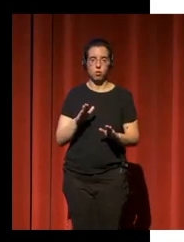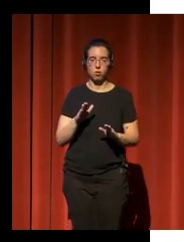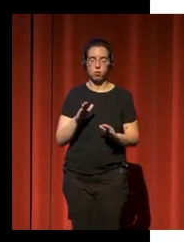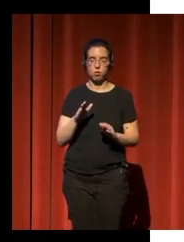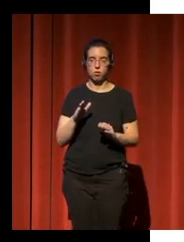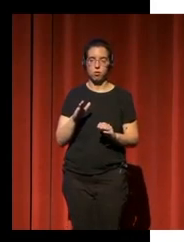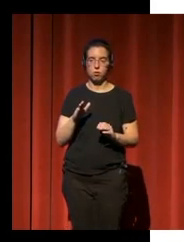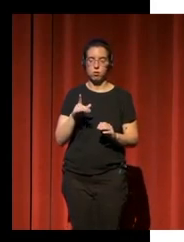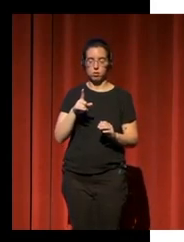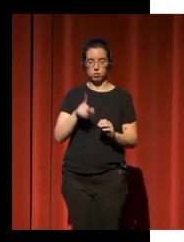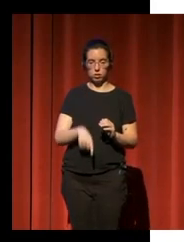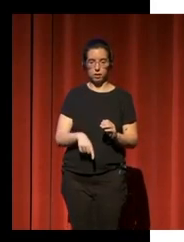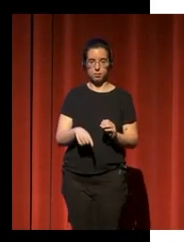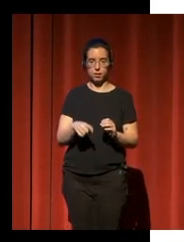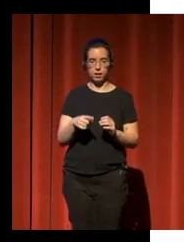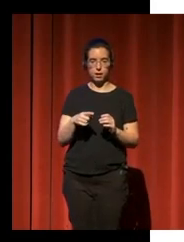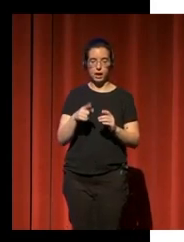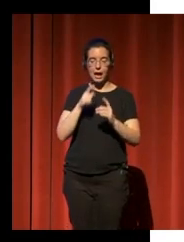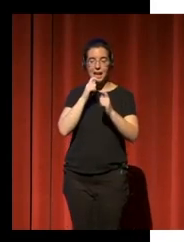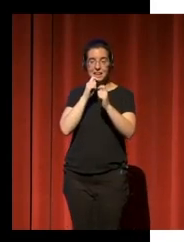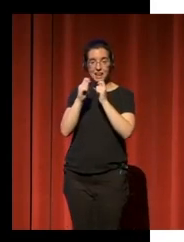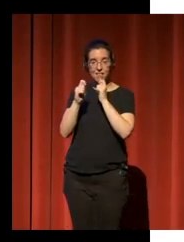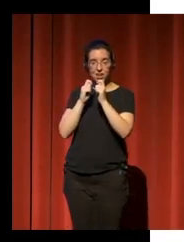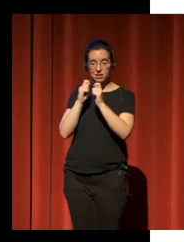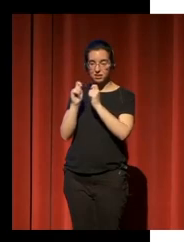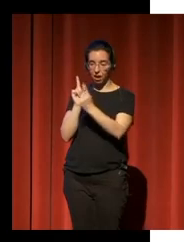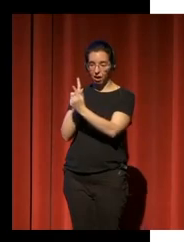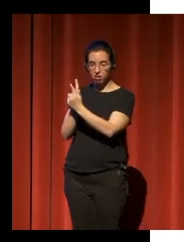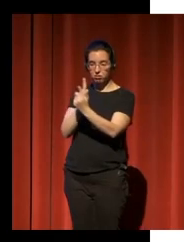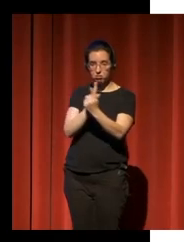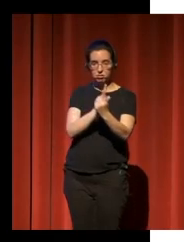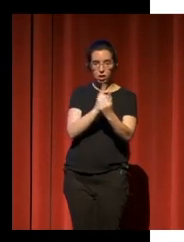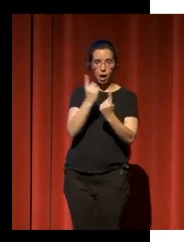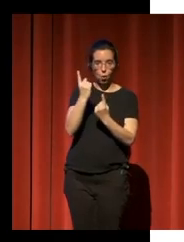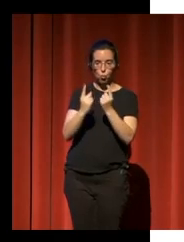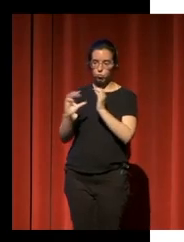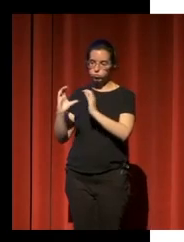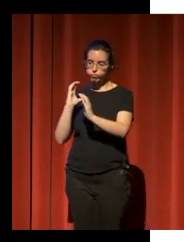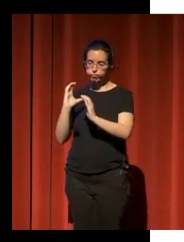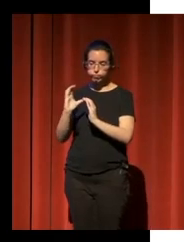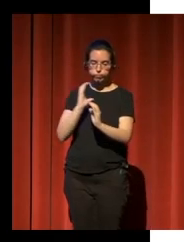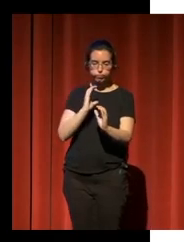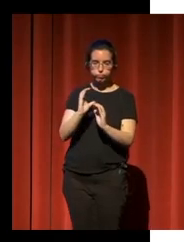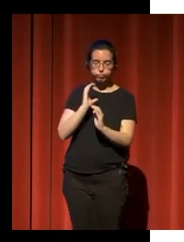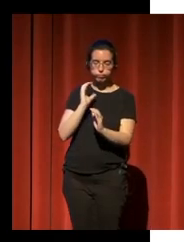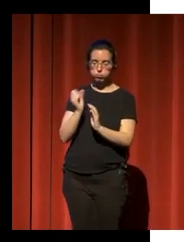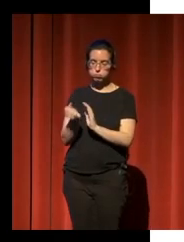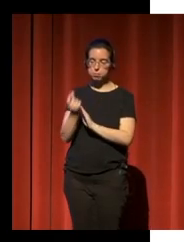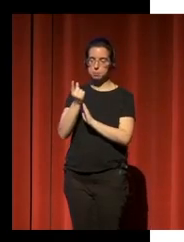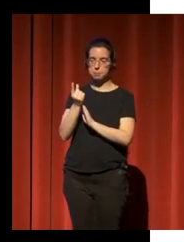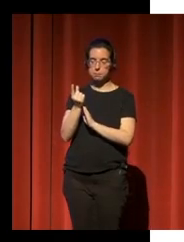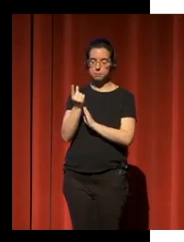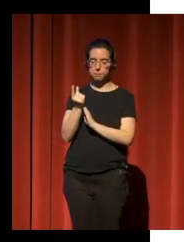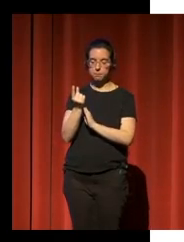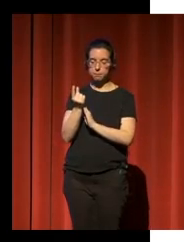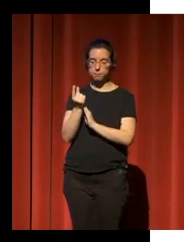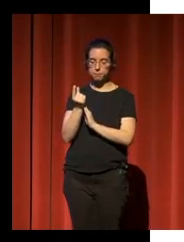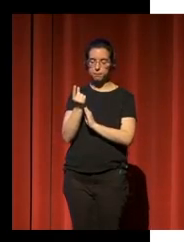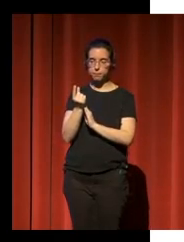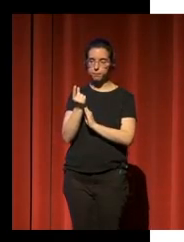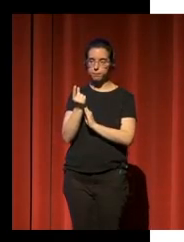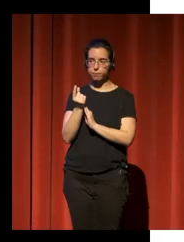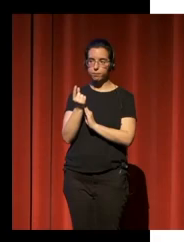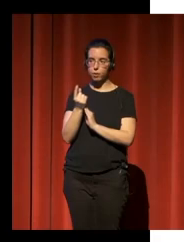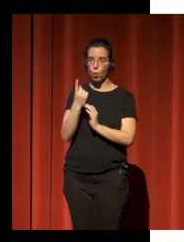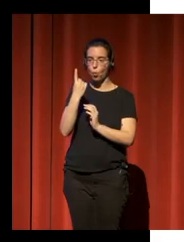último también en algunas entrevistas y algunas aciones aparece un Ah